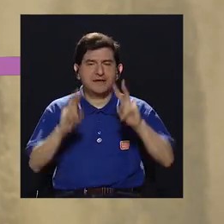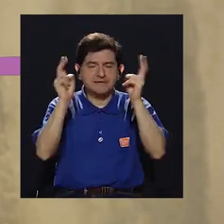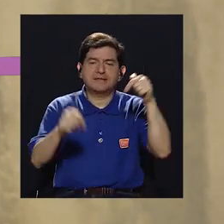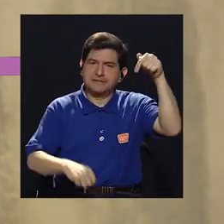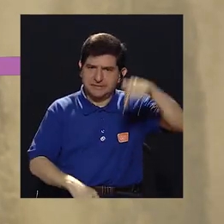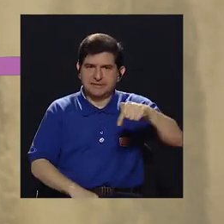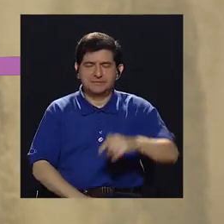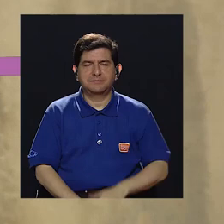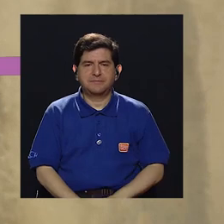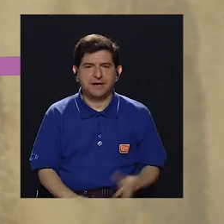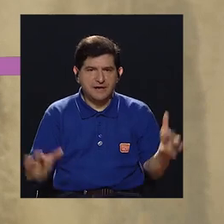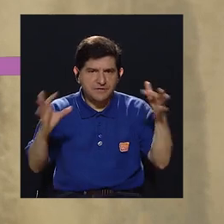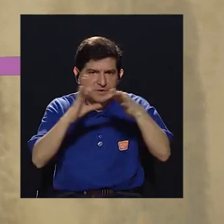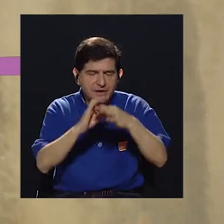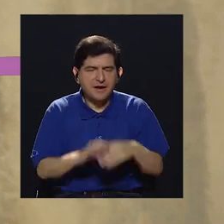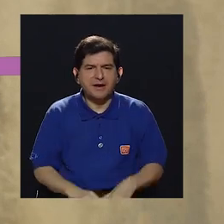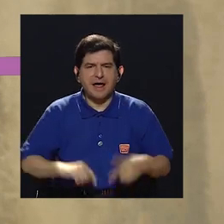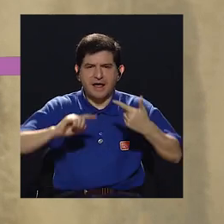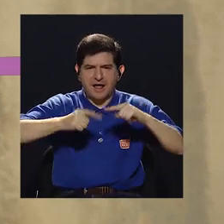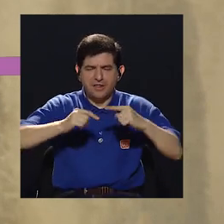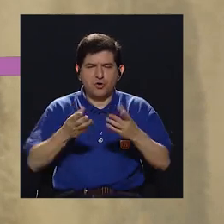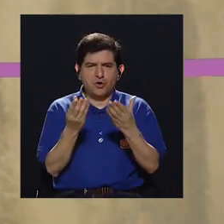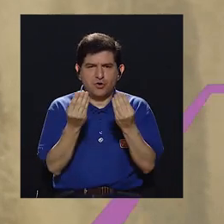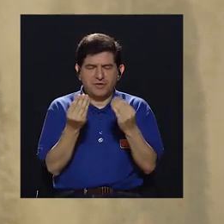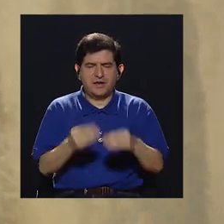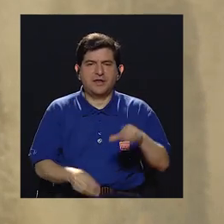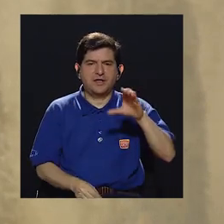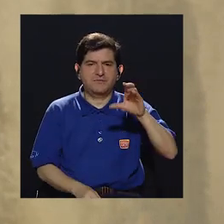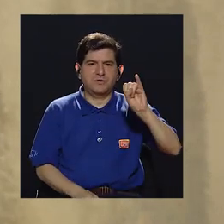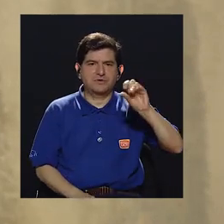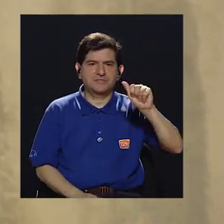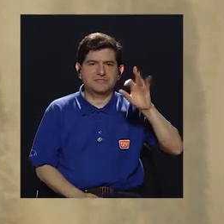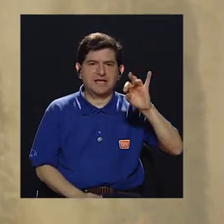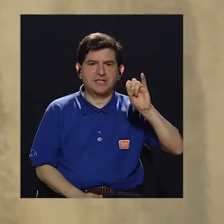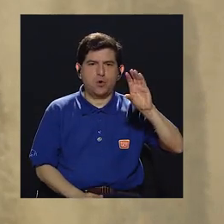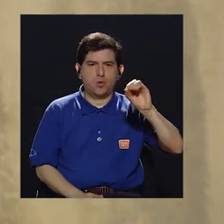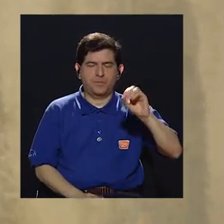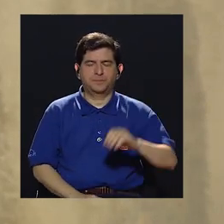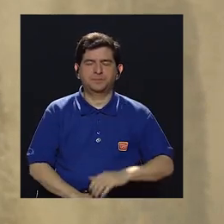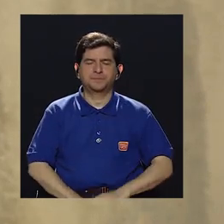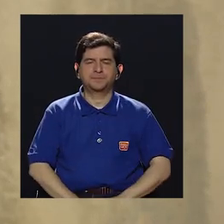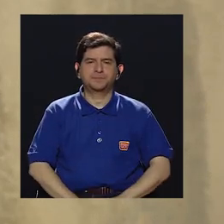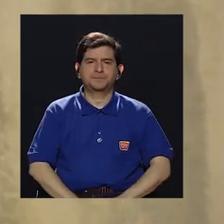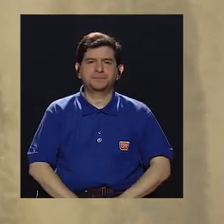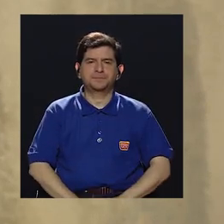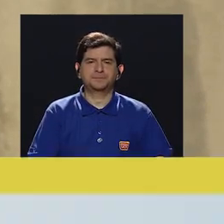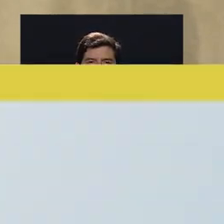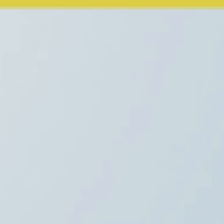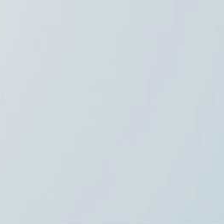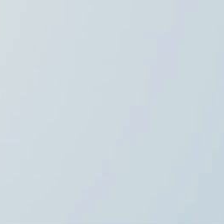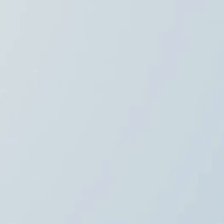de este tema el día de hoy, referido al dolor del nervio ciático. Ya regresamos.